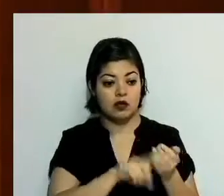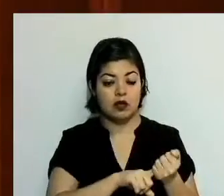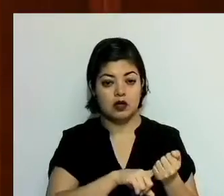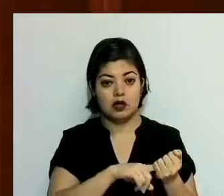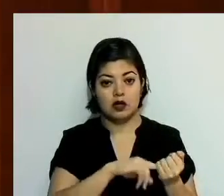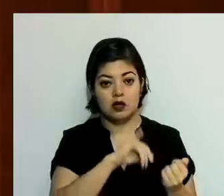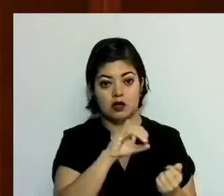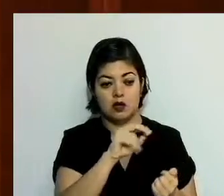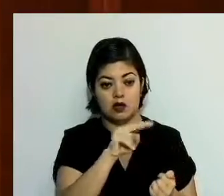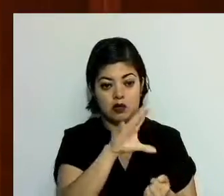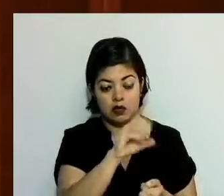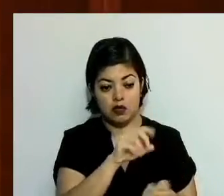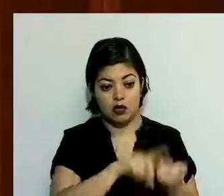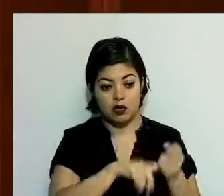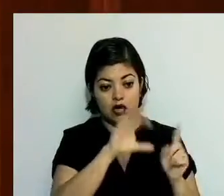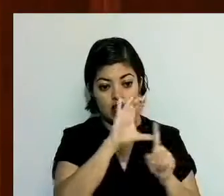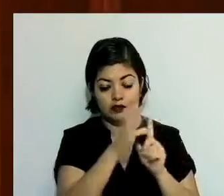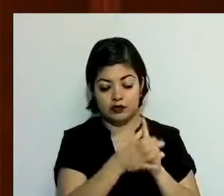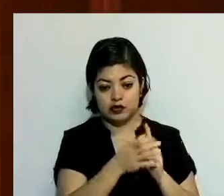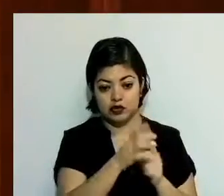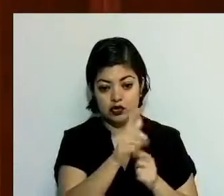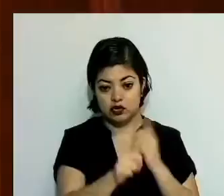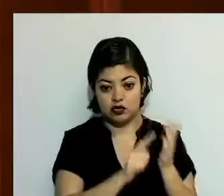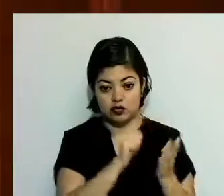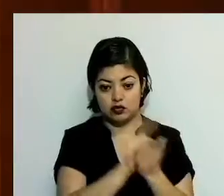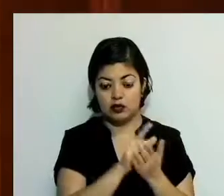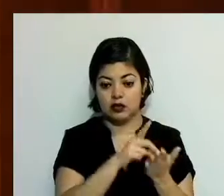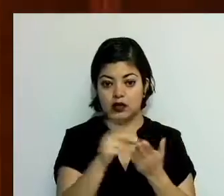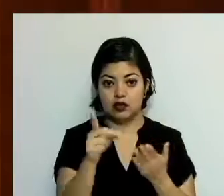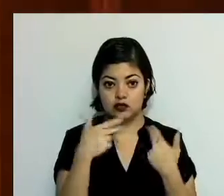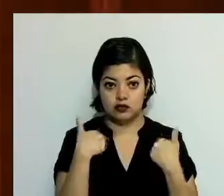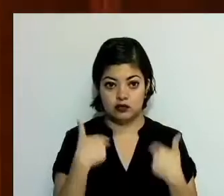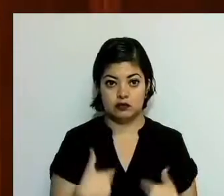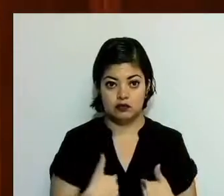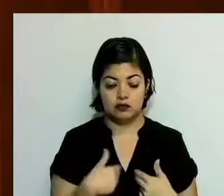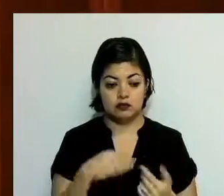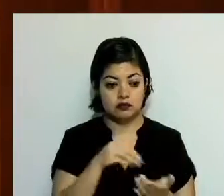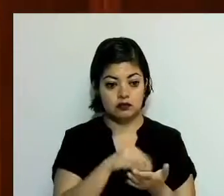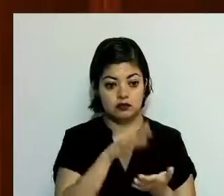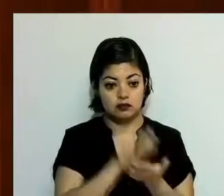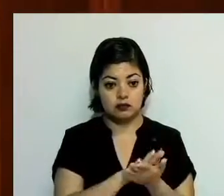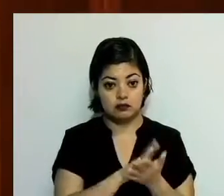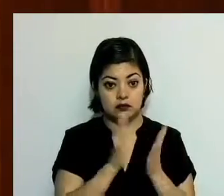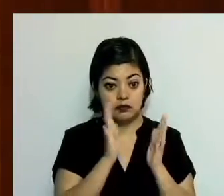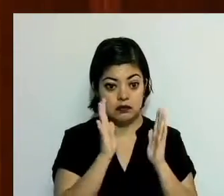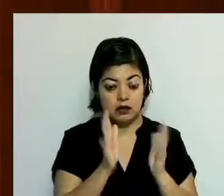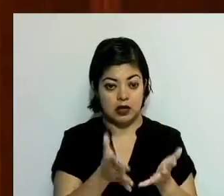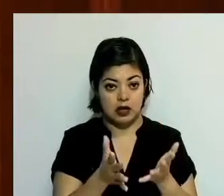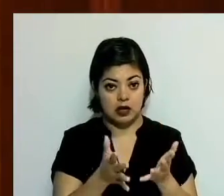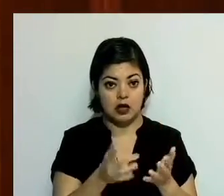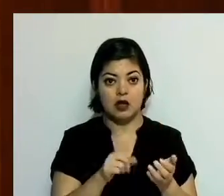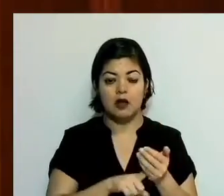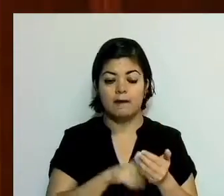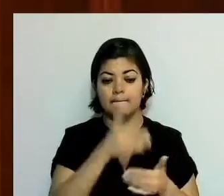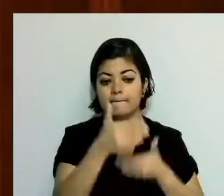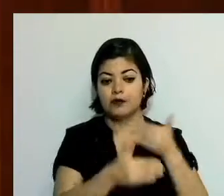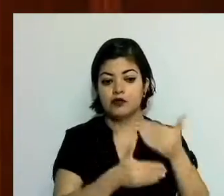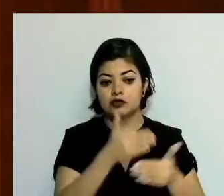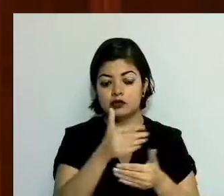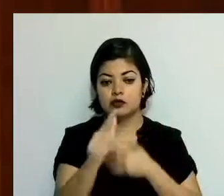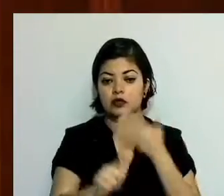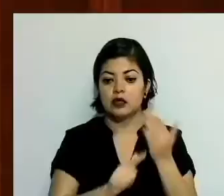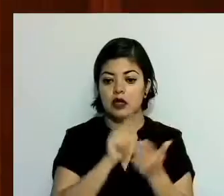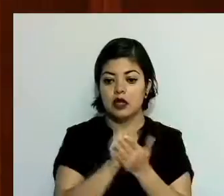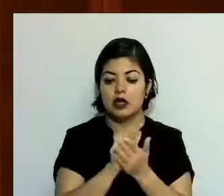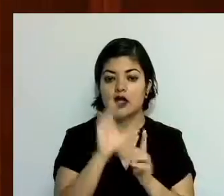Legislativa de Derechos Humanos sustanciar en lo conducente el proceso dispuesto en la Ley de la